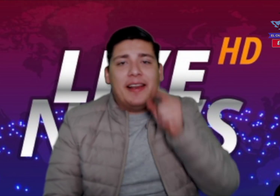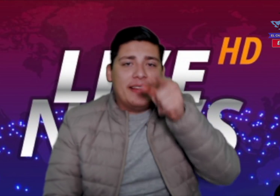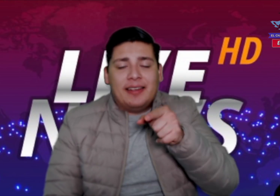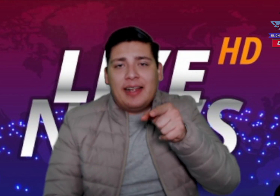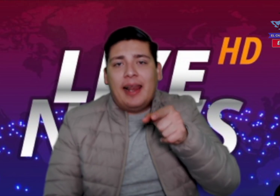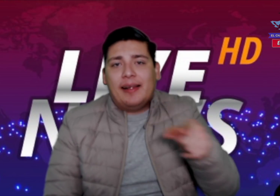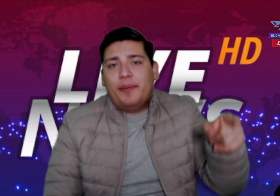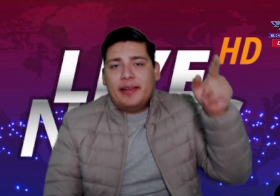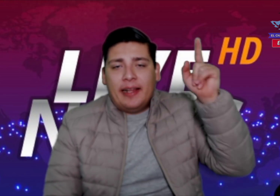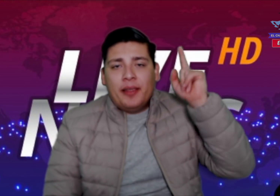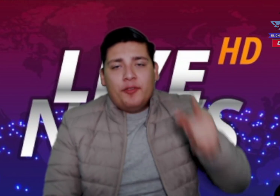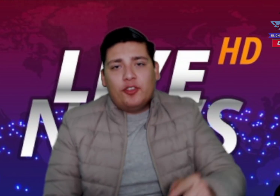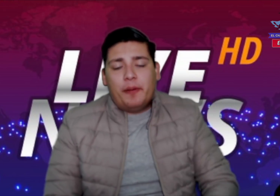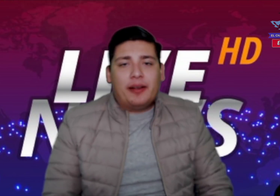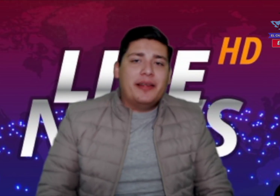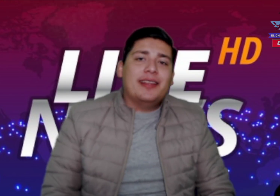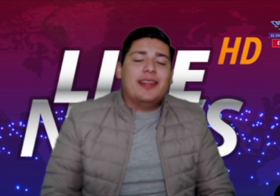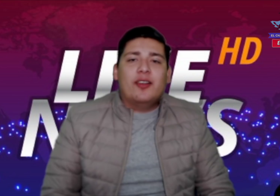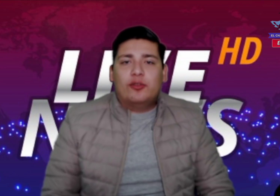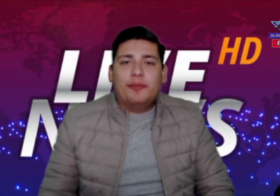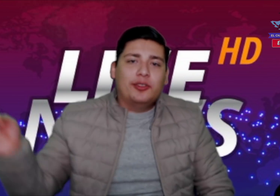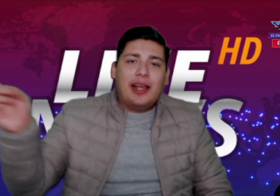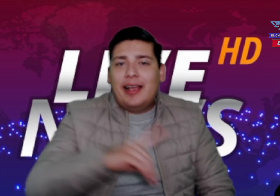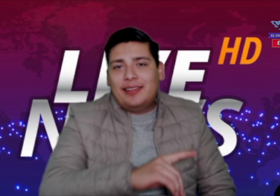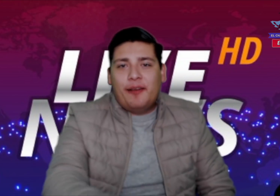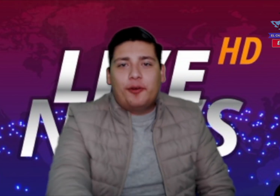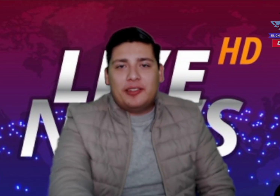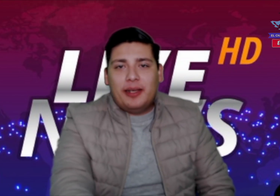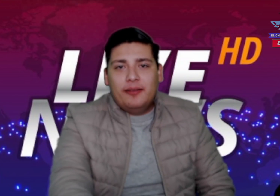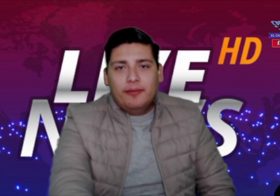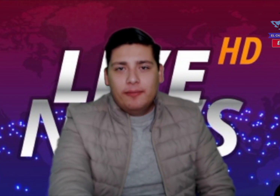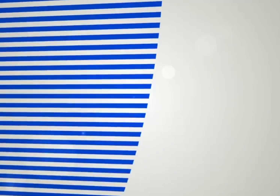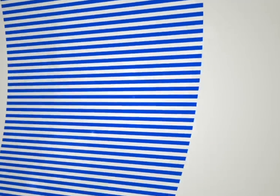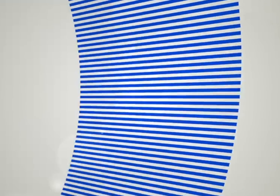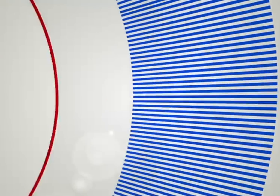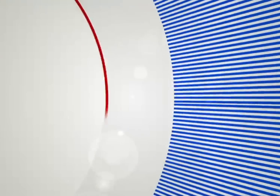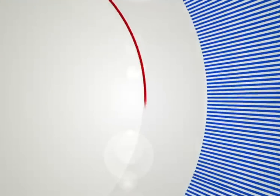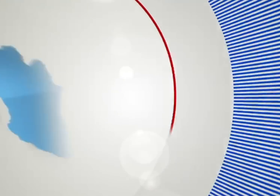canal y le des click a la campanita. Yo soy Pepe Ramírez y nos vemos hasta la próxima.